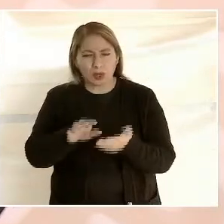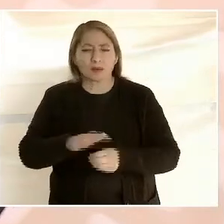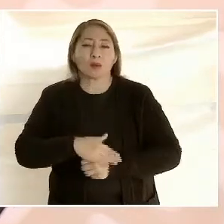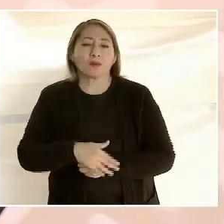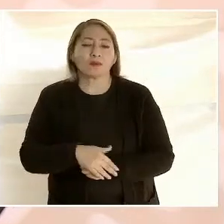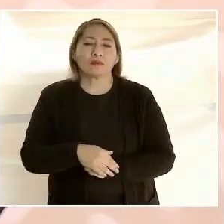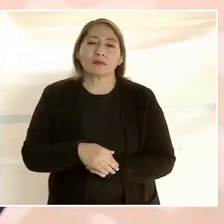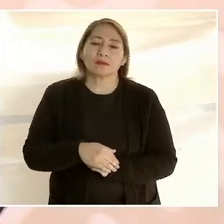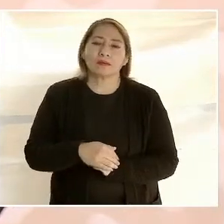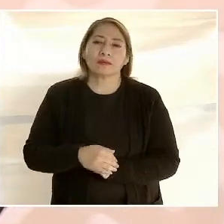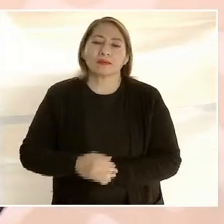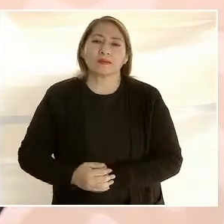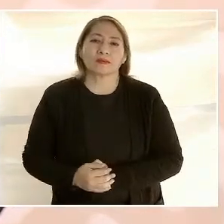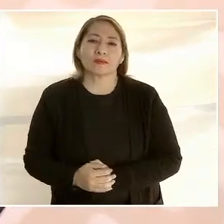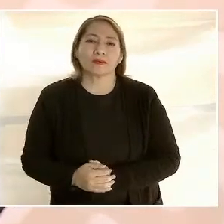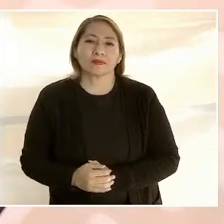presidente